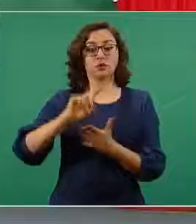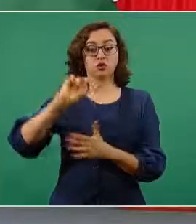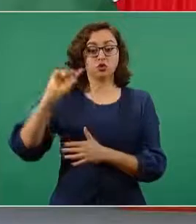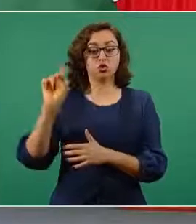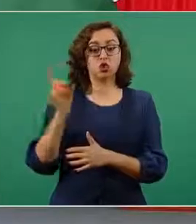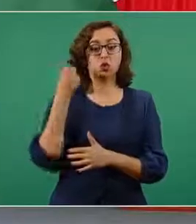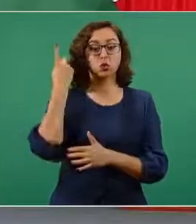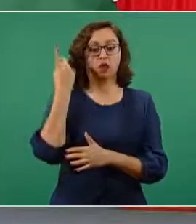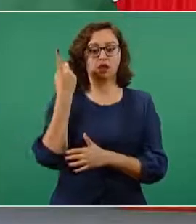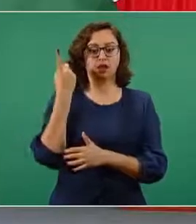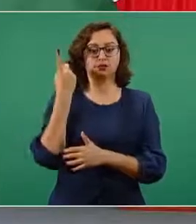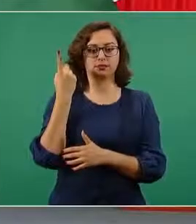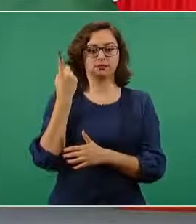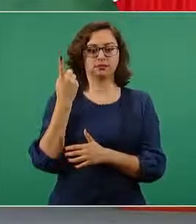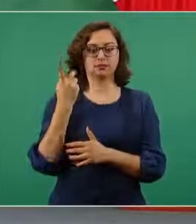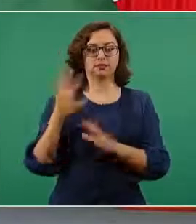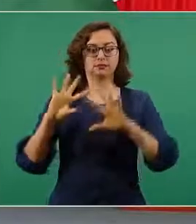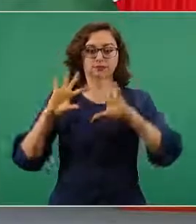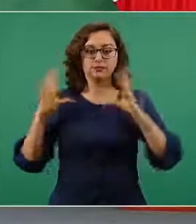Al final,